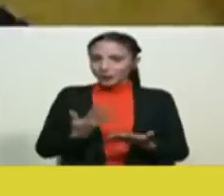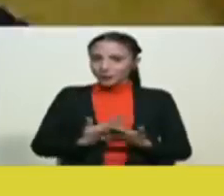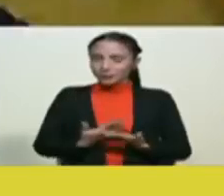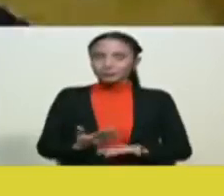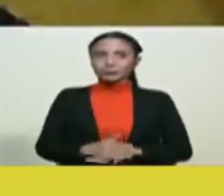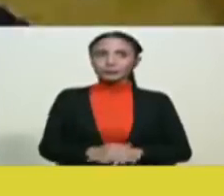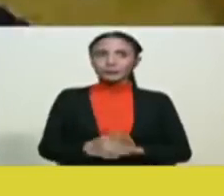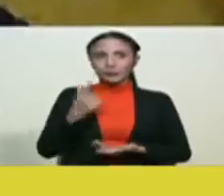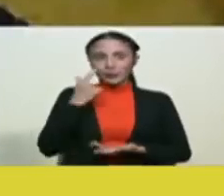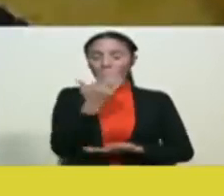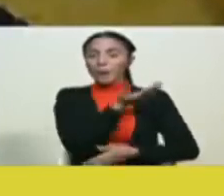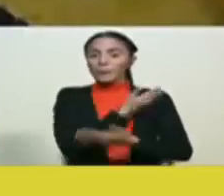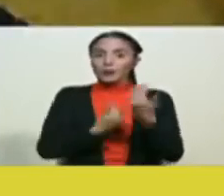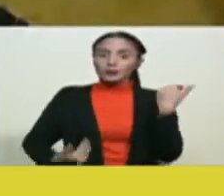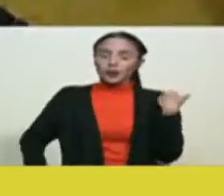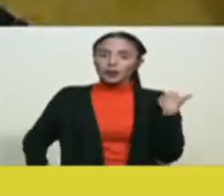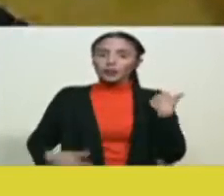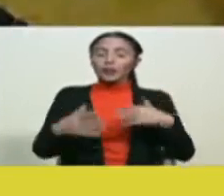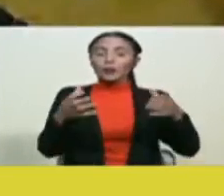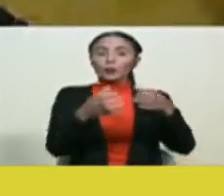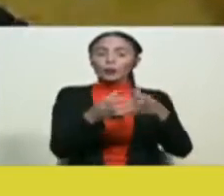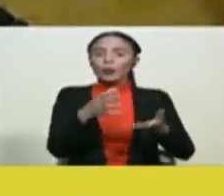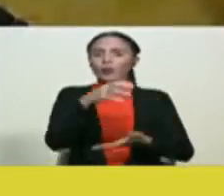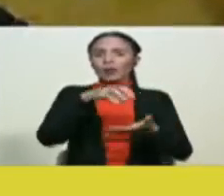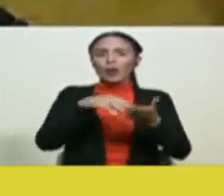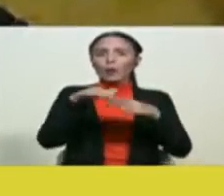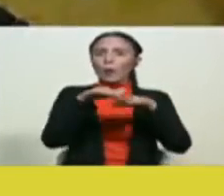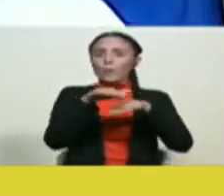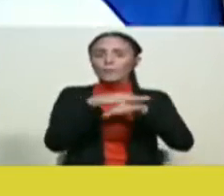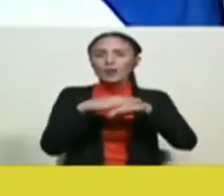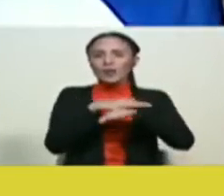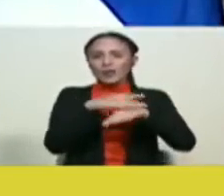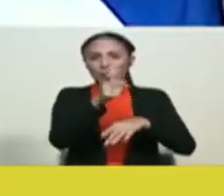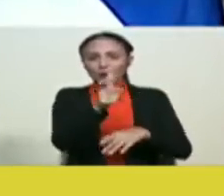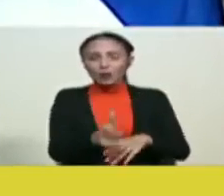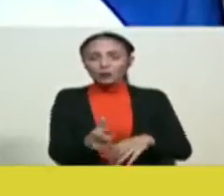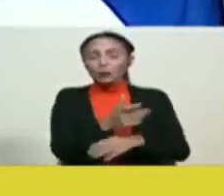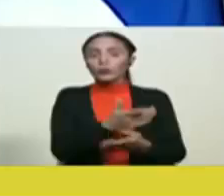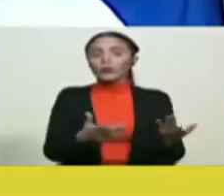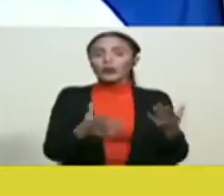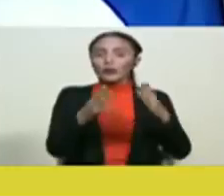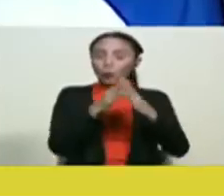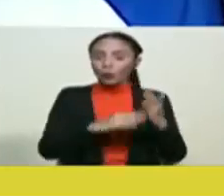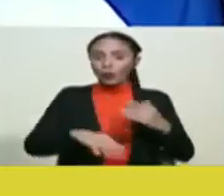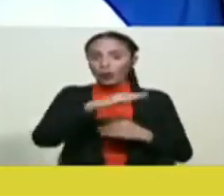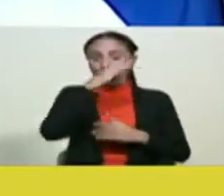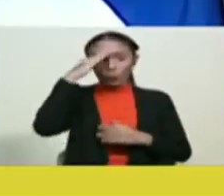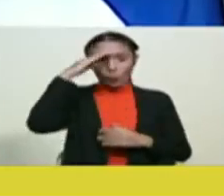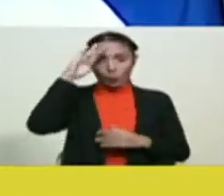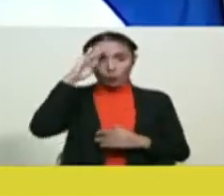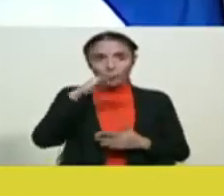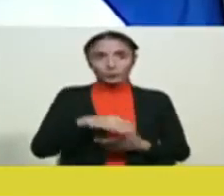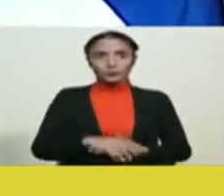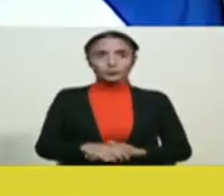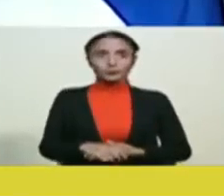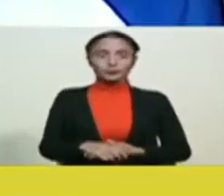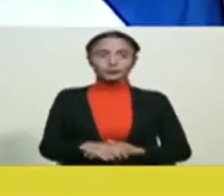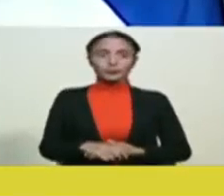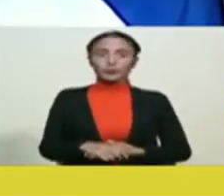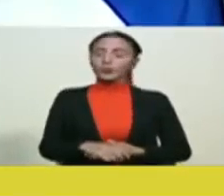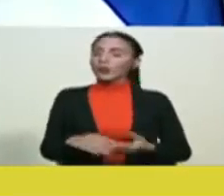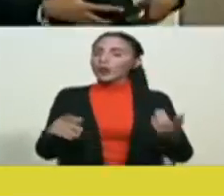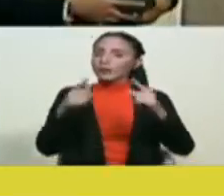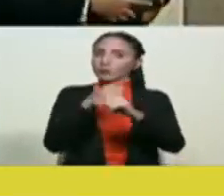presidente del consejo de estado de ministros de la república de cuba compañero